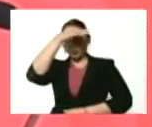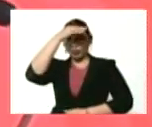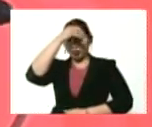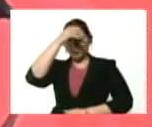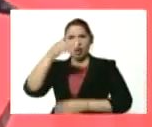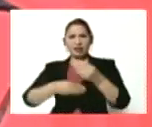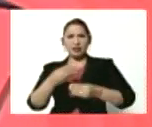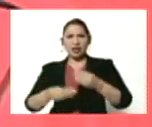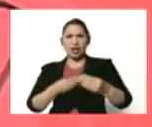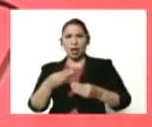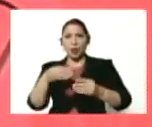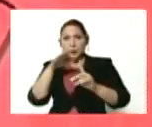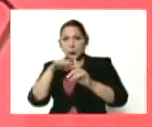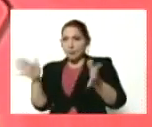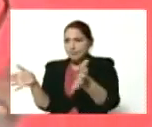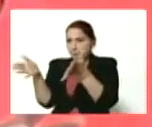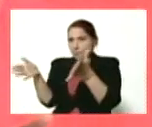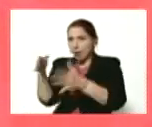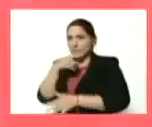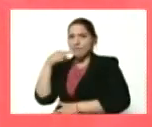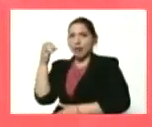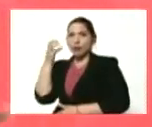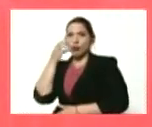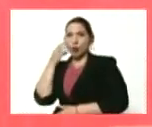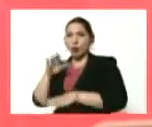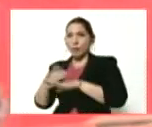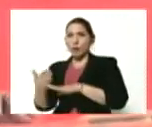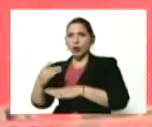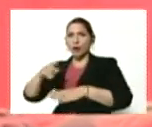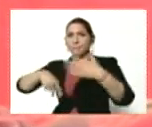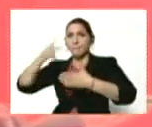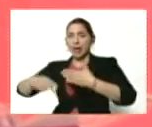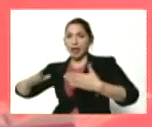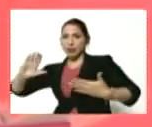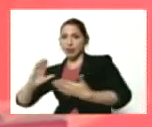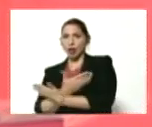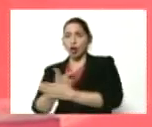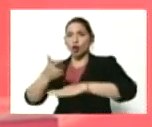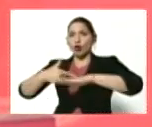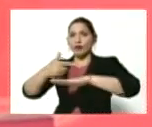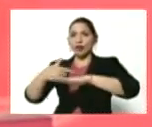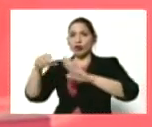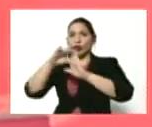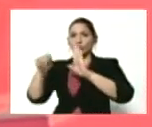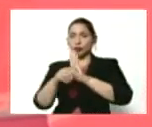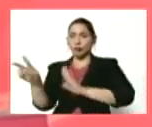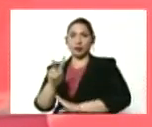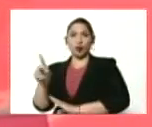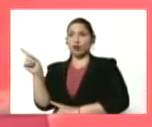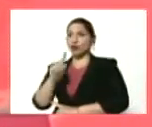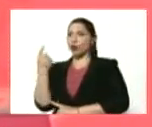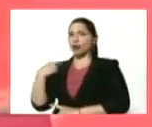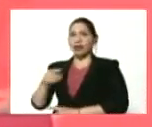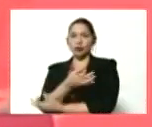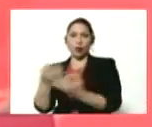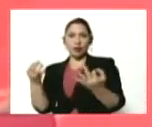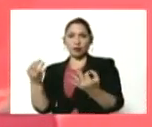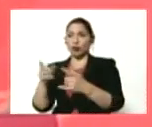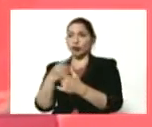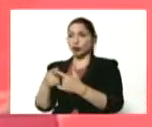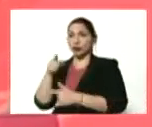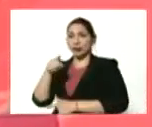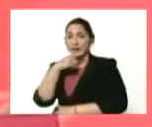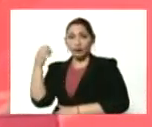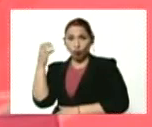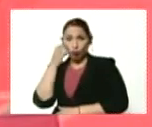era increpando a Iván Duque porque sus planes de derrocamiento del gobierno constitucional de Venezuela no habían tenido ningún éxito. Y es por eso que Iván